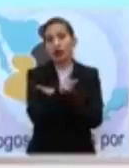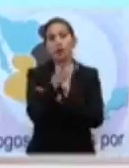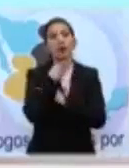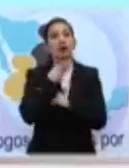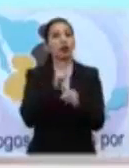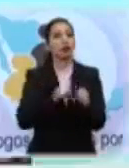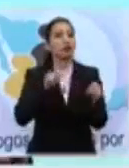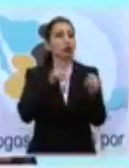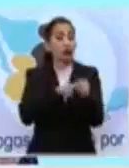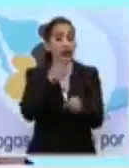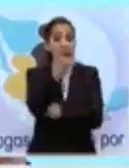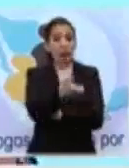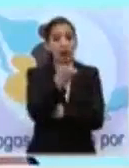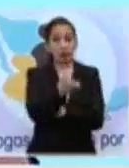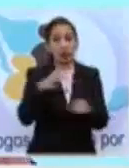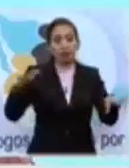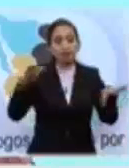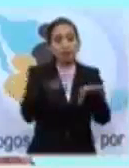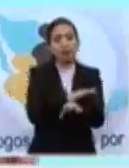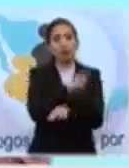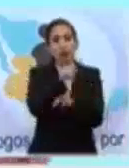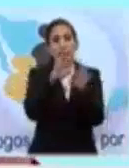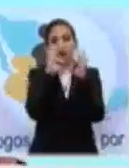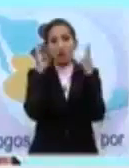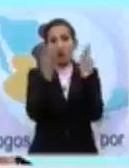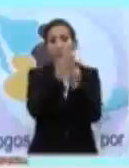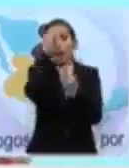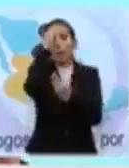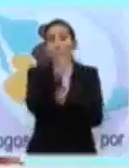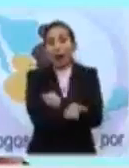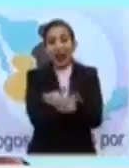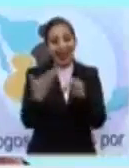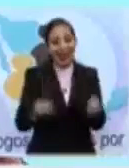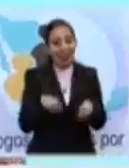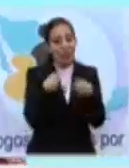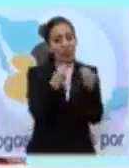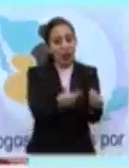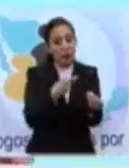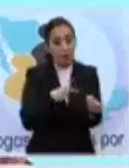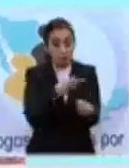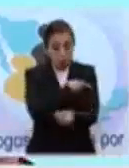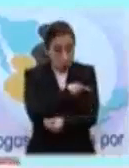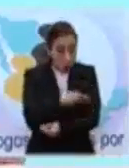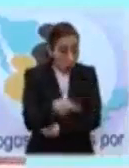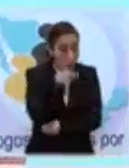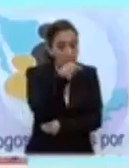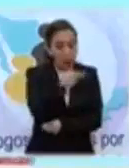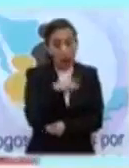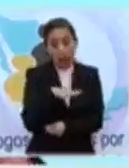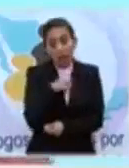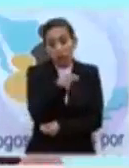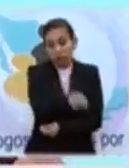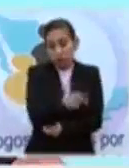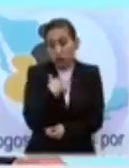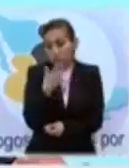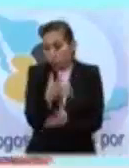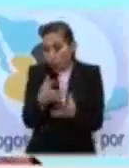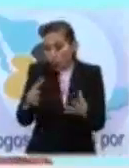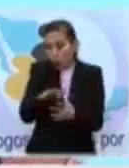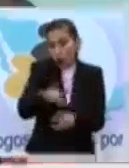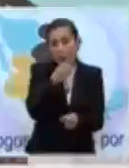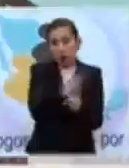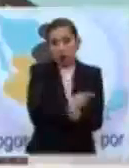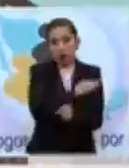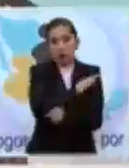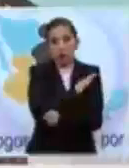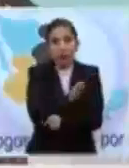política social precisamente se convierta en un instrumento para habilitar a la población en pobreza para poder aprovechar las grandes oportunidades